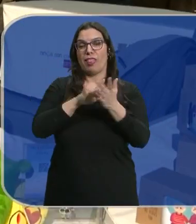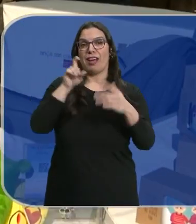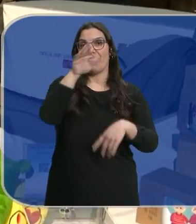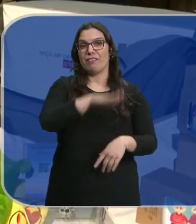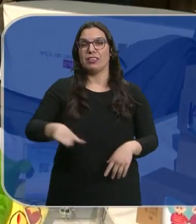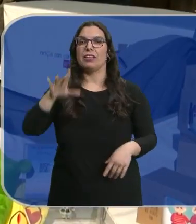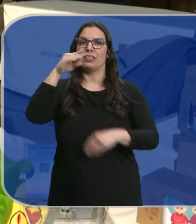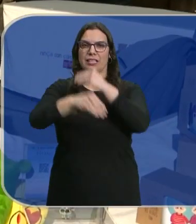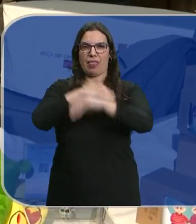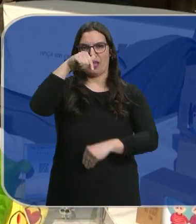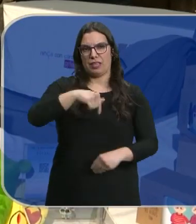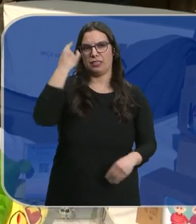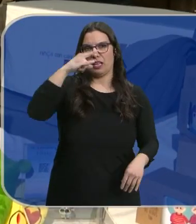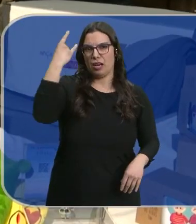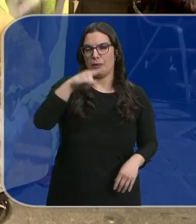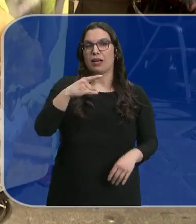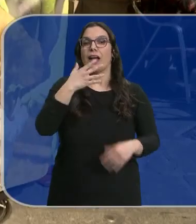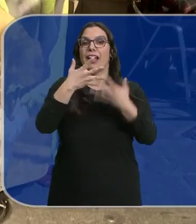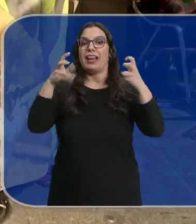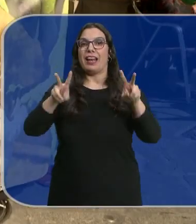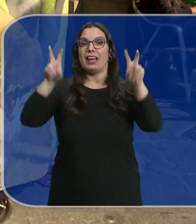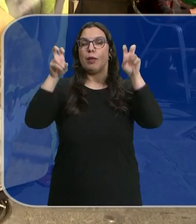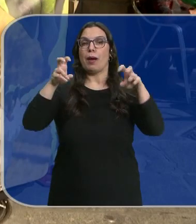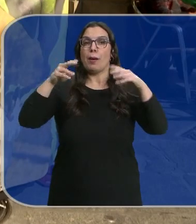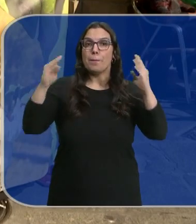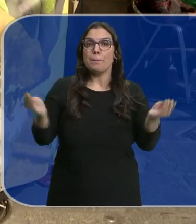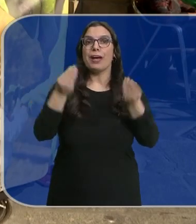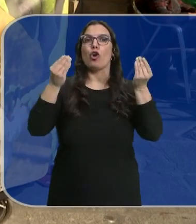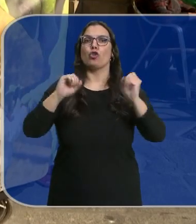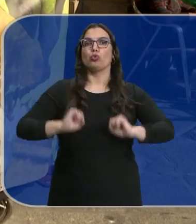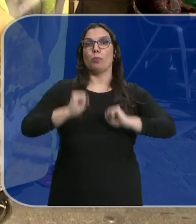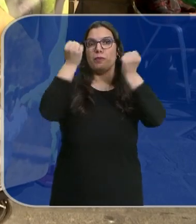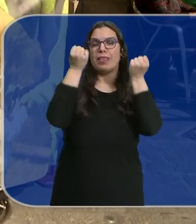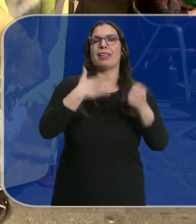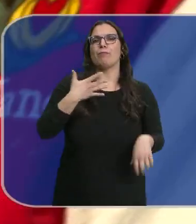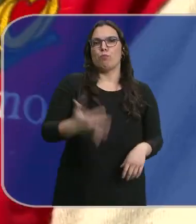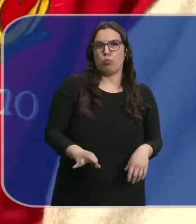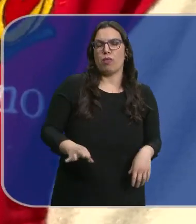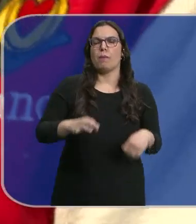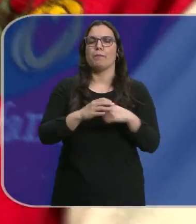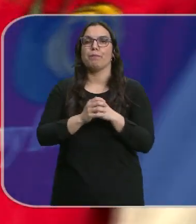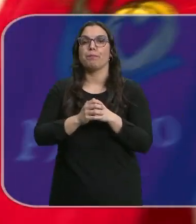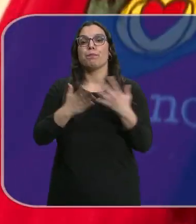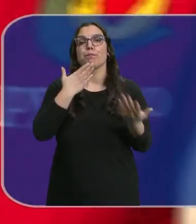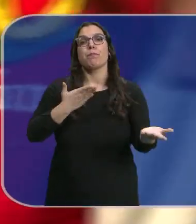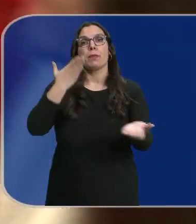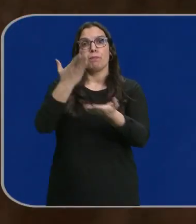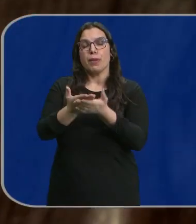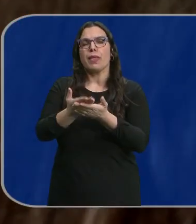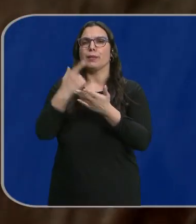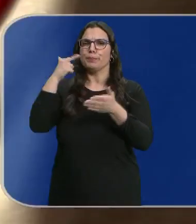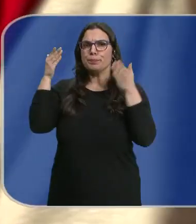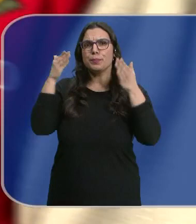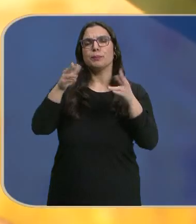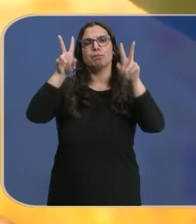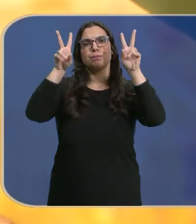Infantil haya tenido lugar en Salamanca. Bajo el lema "Una mejor supervivencia es posible", han solicitado y han hecho